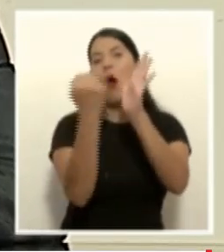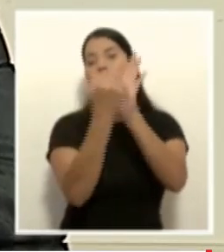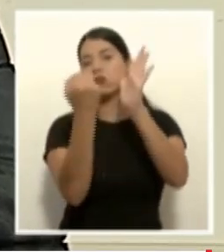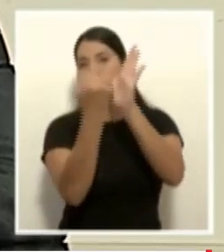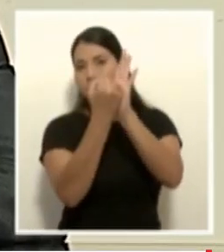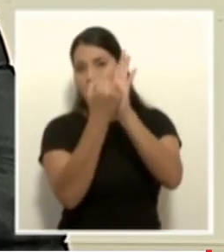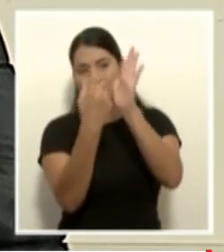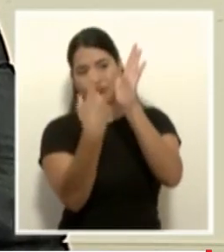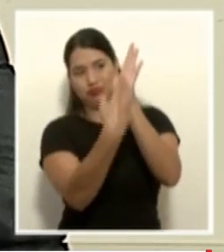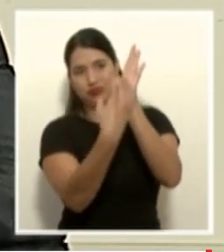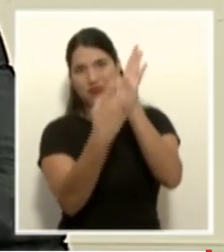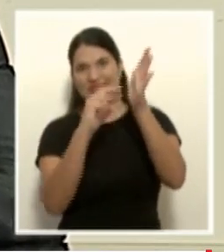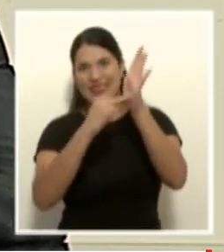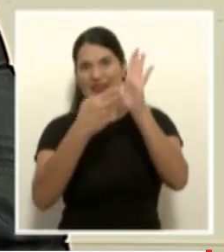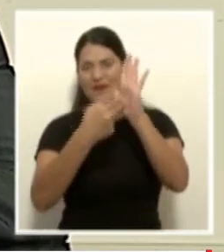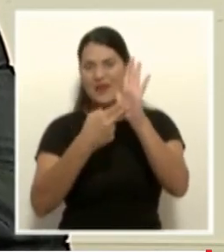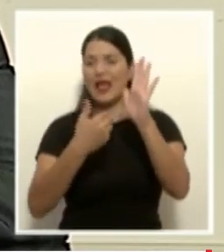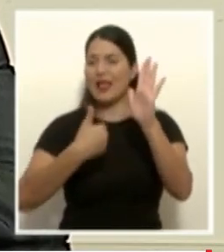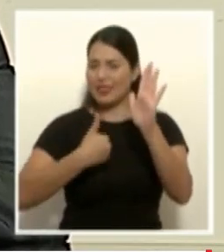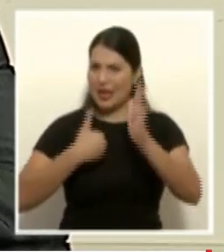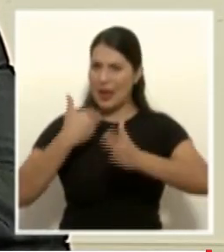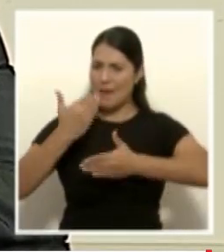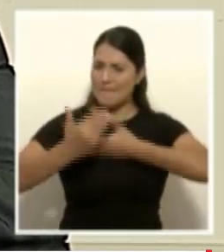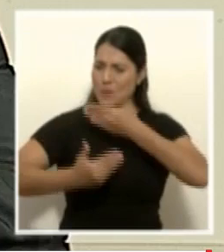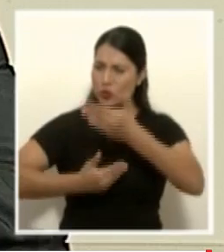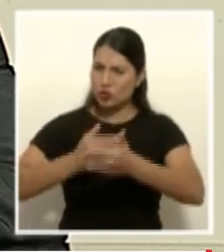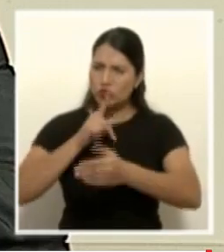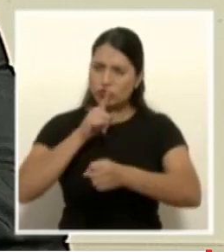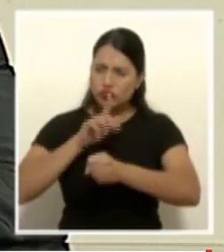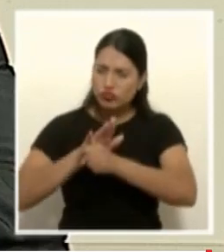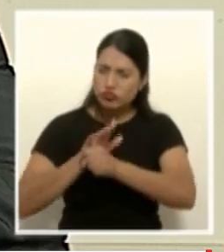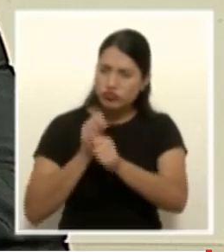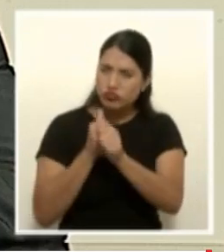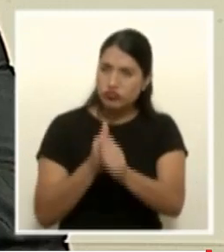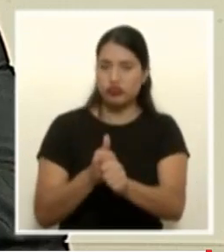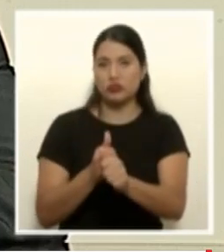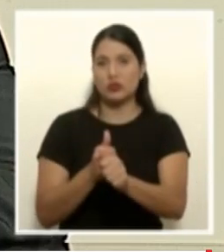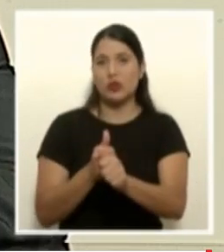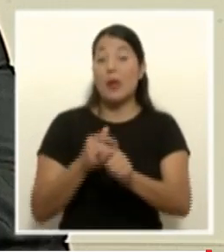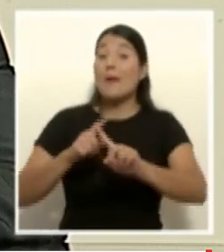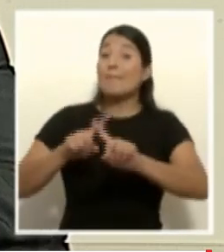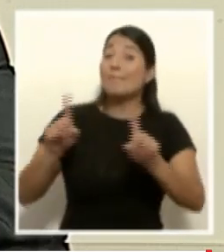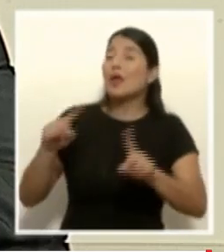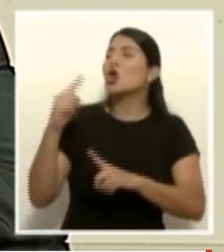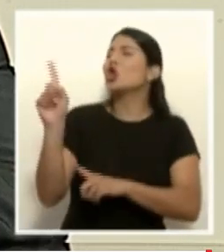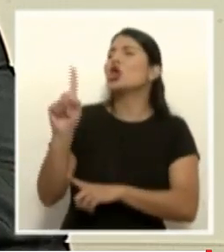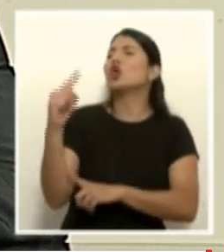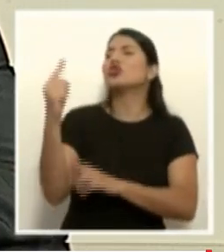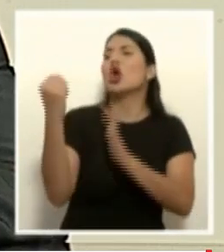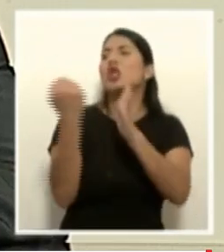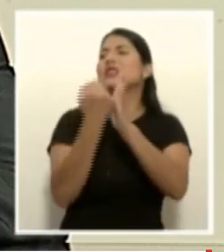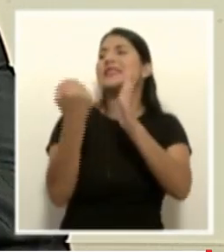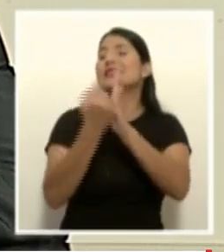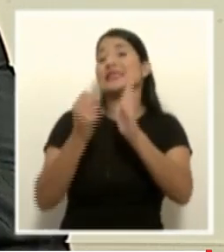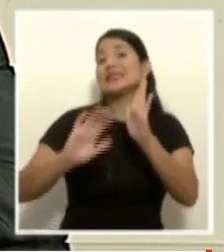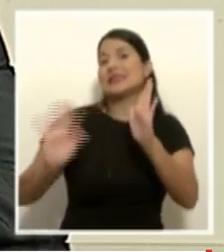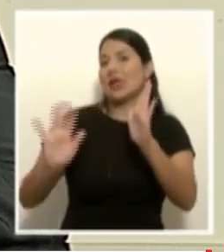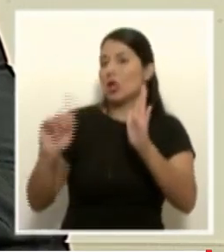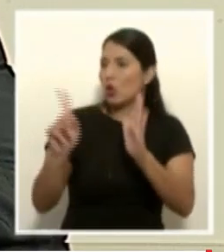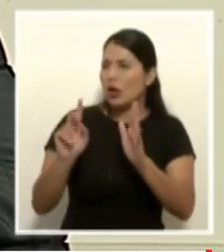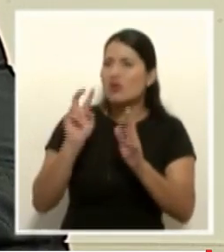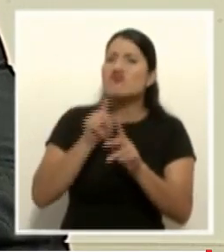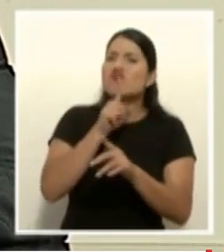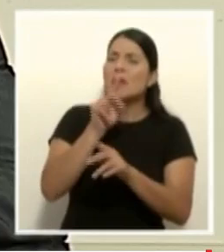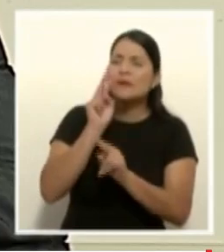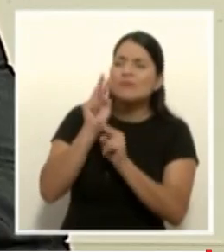es el sello en sí, es que se cumplan, que se verifiquen los lineamientos específicos. Yo más bien considero que sería algo muy bueno